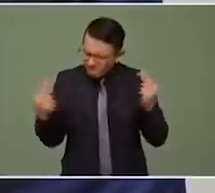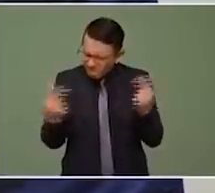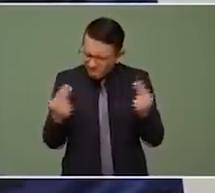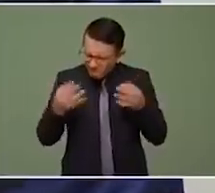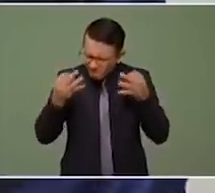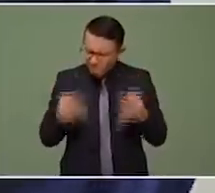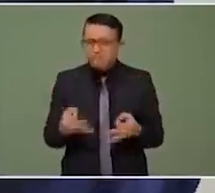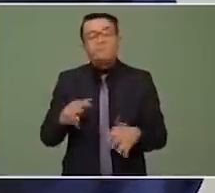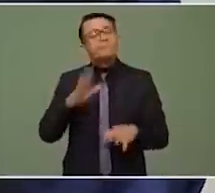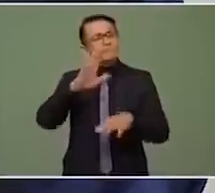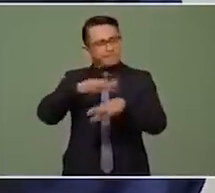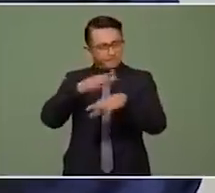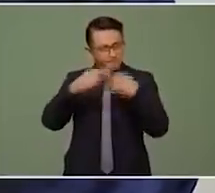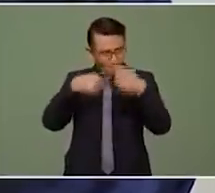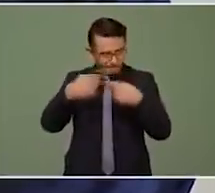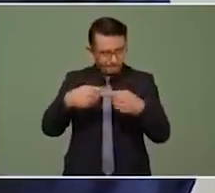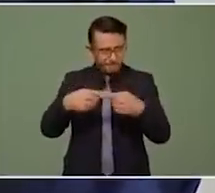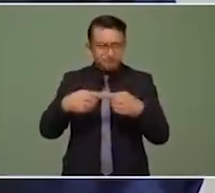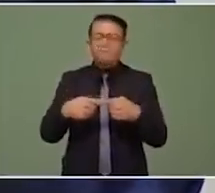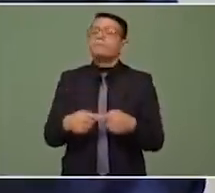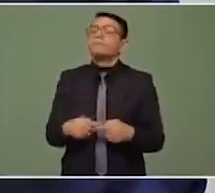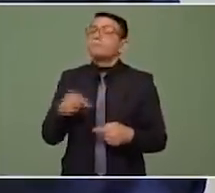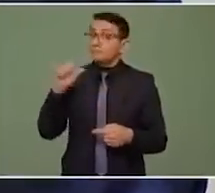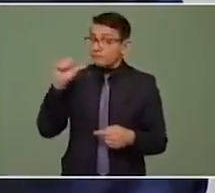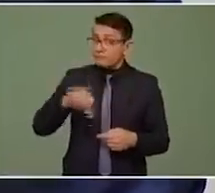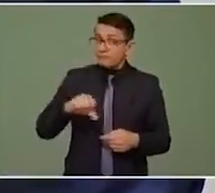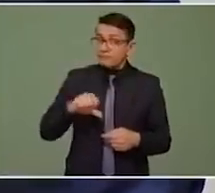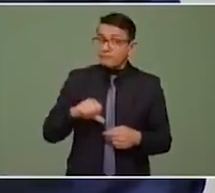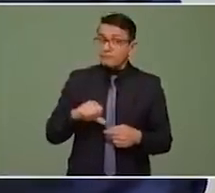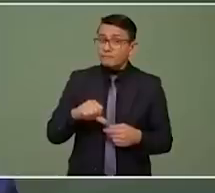repito con